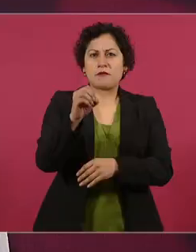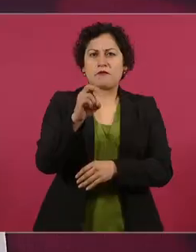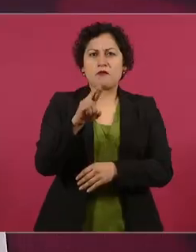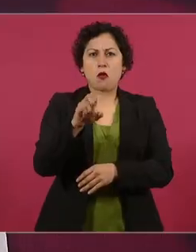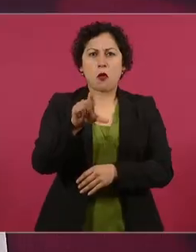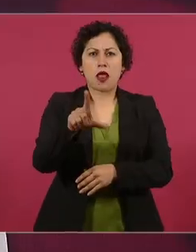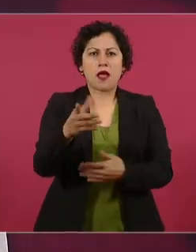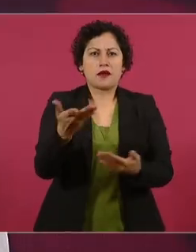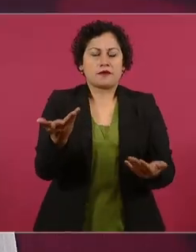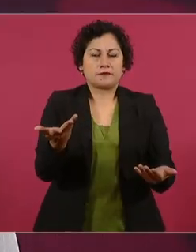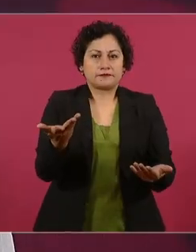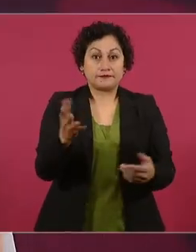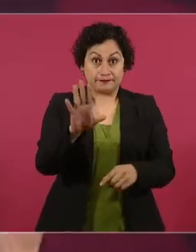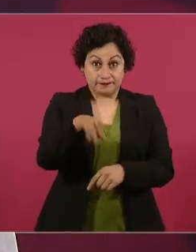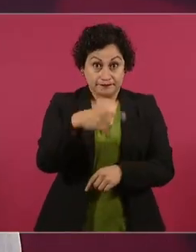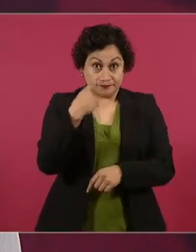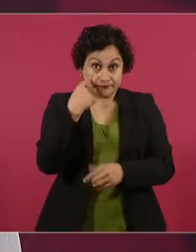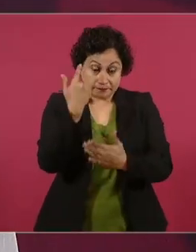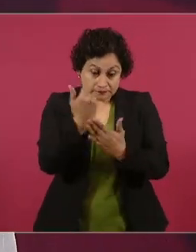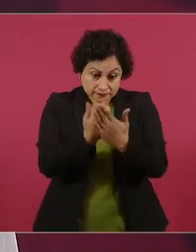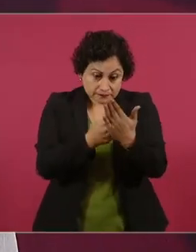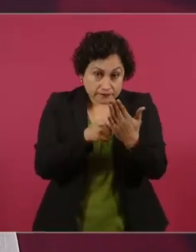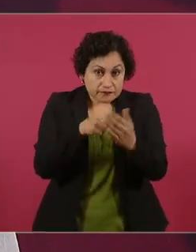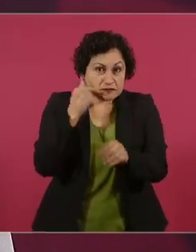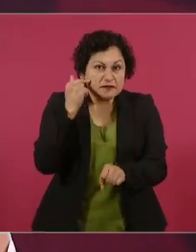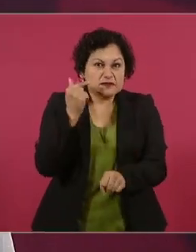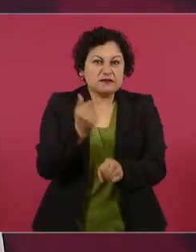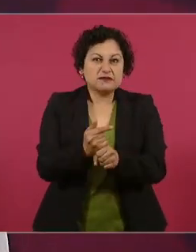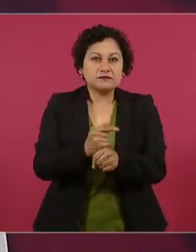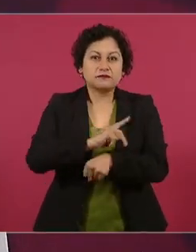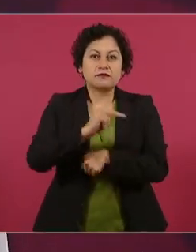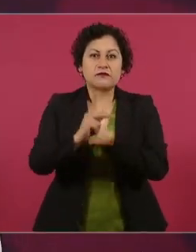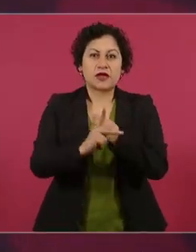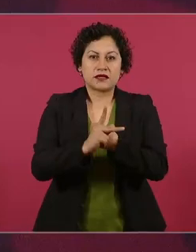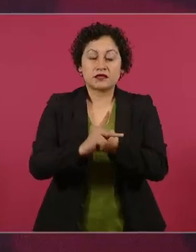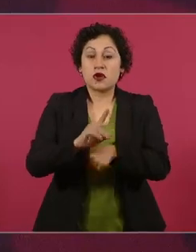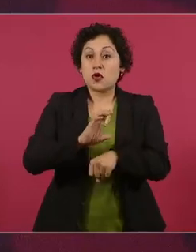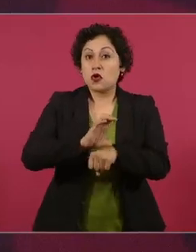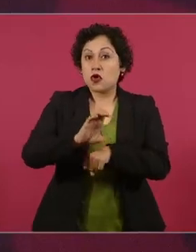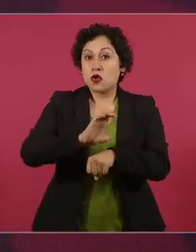Colombia, Estados Unidos y Holanda.